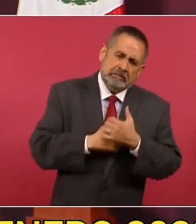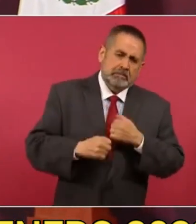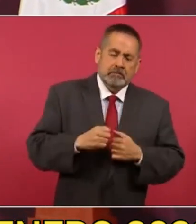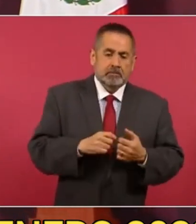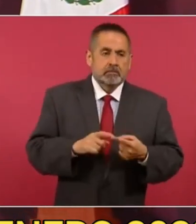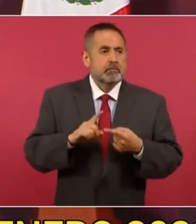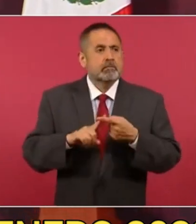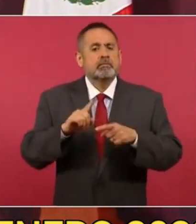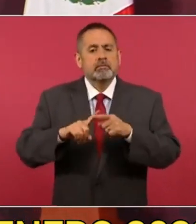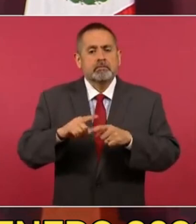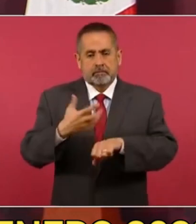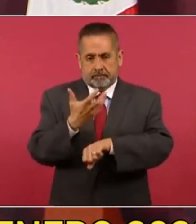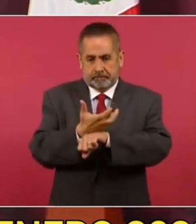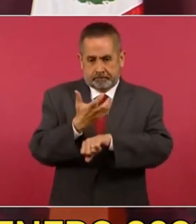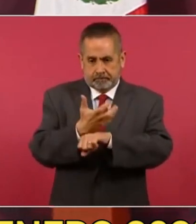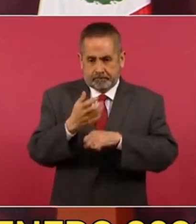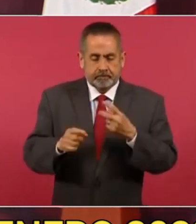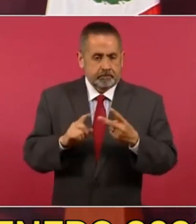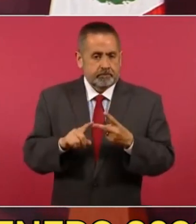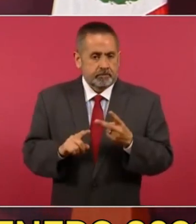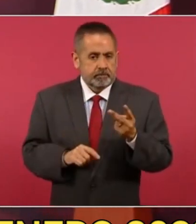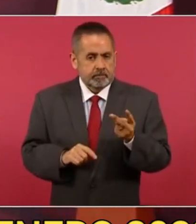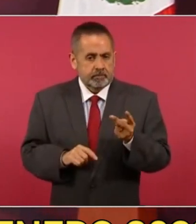Era Estados Unidos,